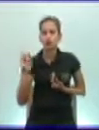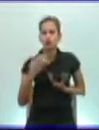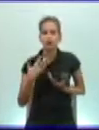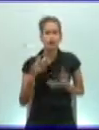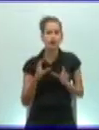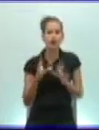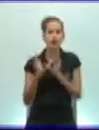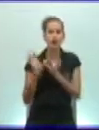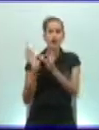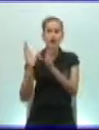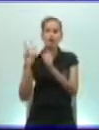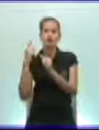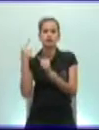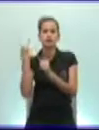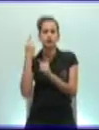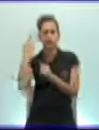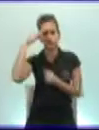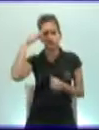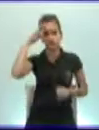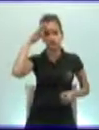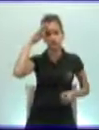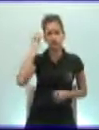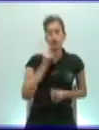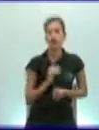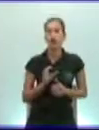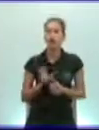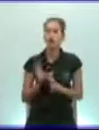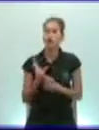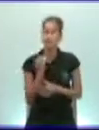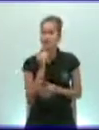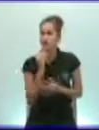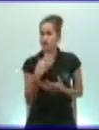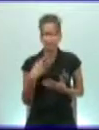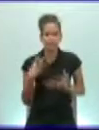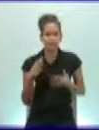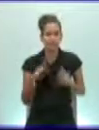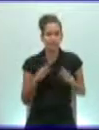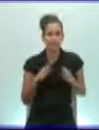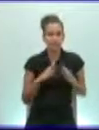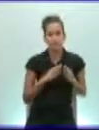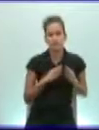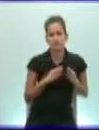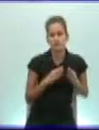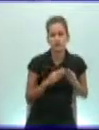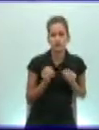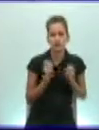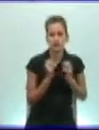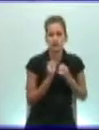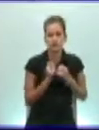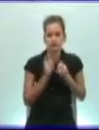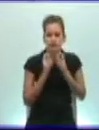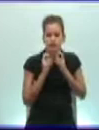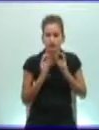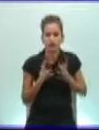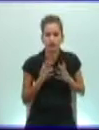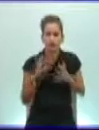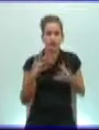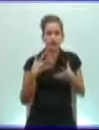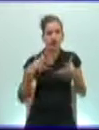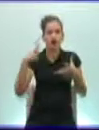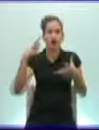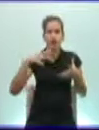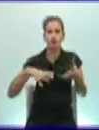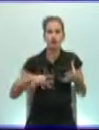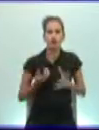en cautiverio. Vamos entonces a recordar algo sobre los símbolos de la nación cubana, que ustedes van a buscar una vez finalizado